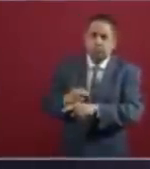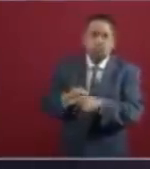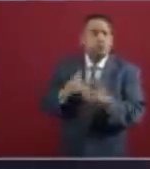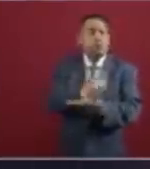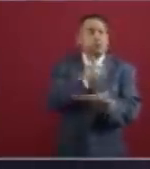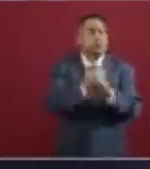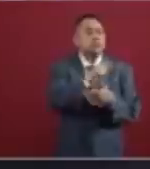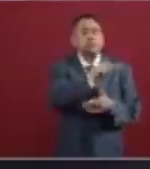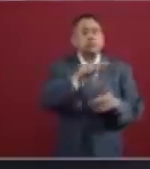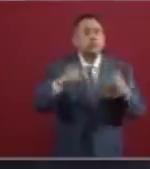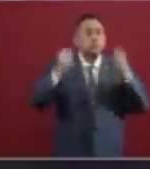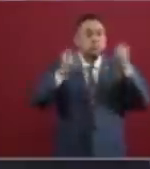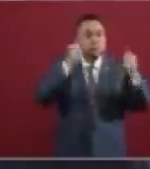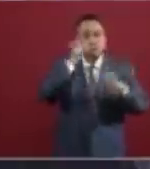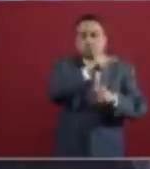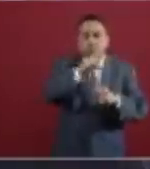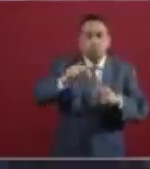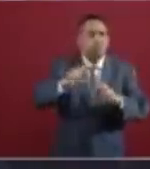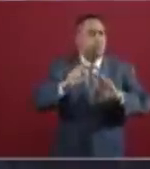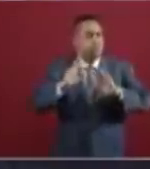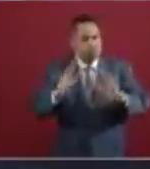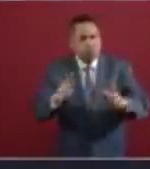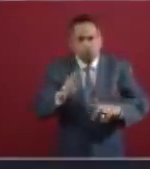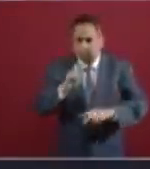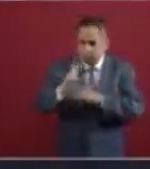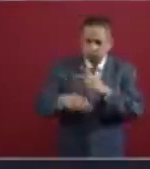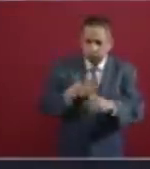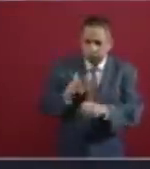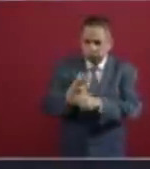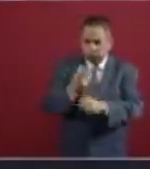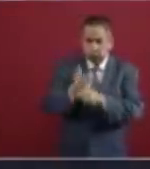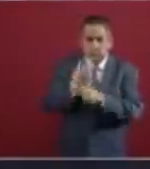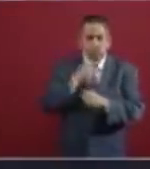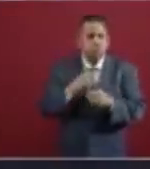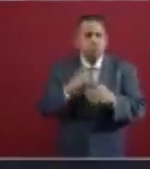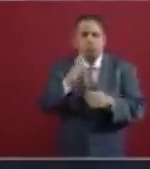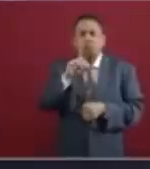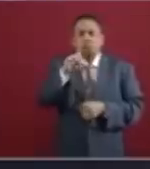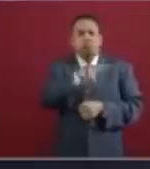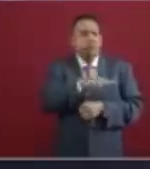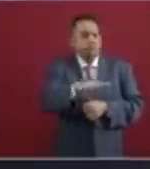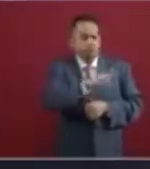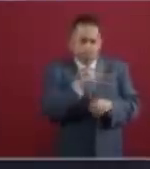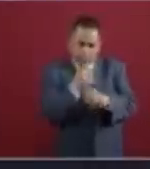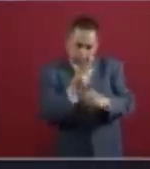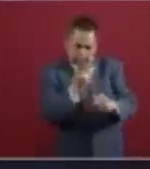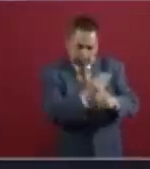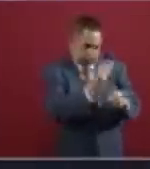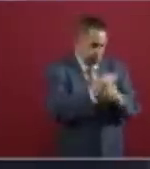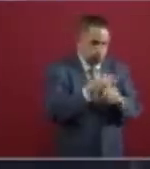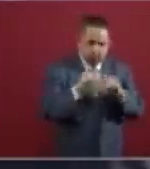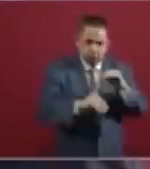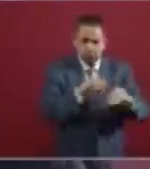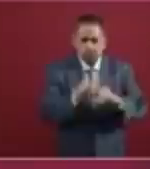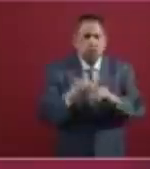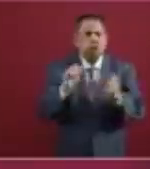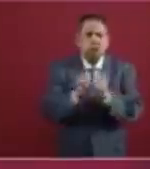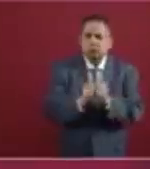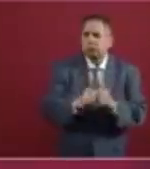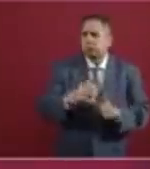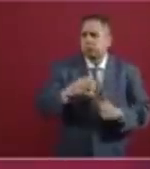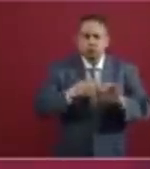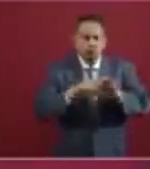turísticas, se van a mejorar las colonias populares con drenaje, con